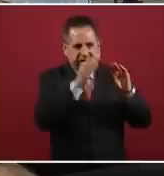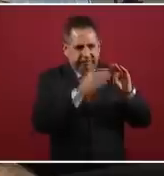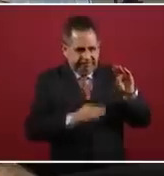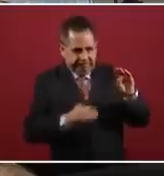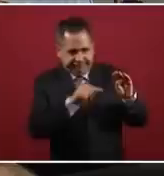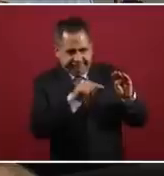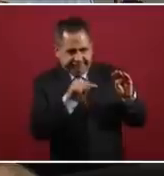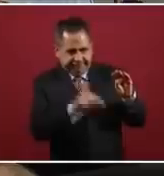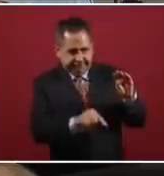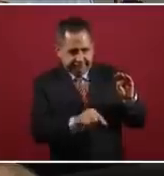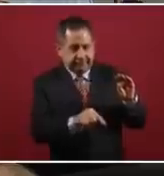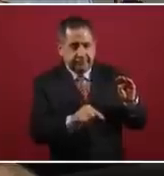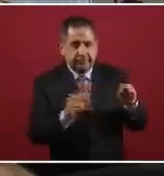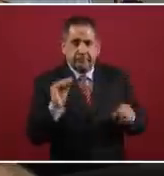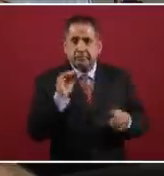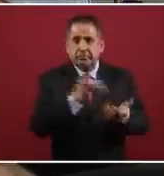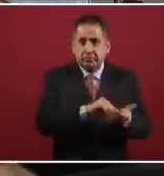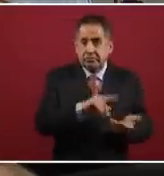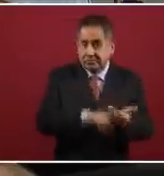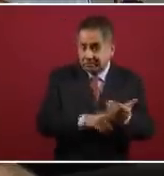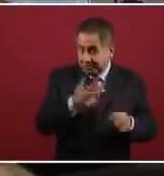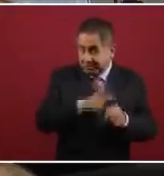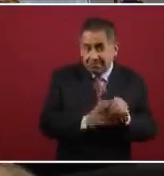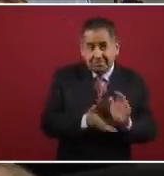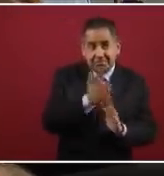en el caso del Istmo,